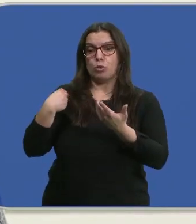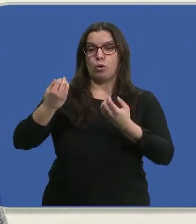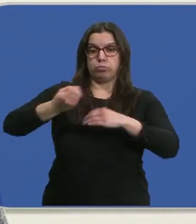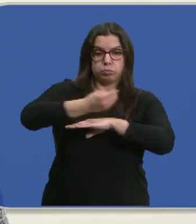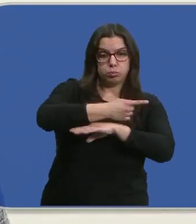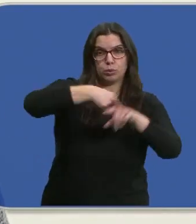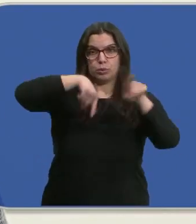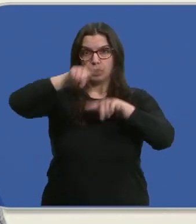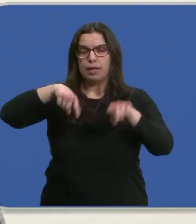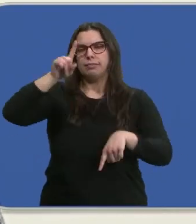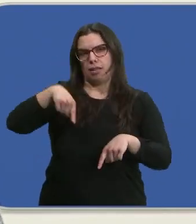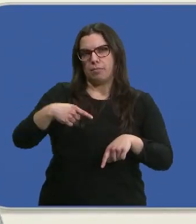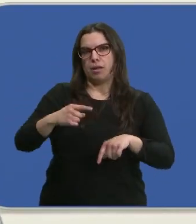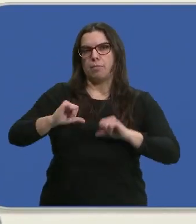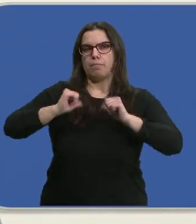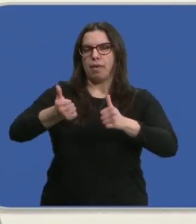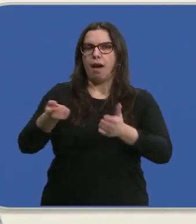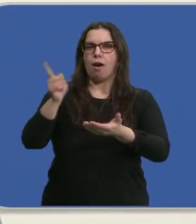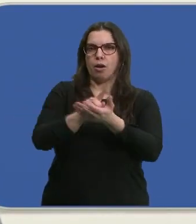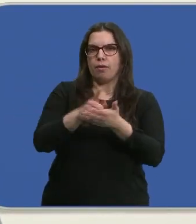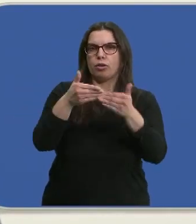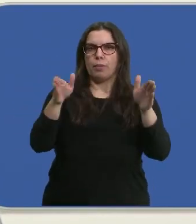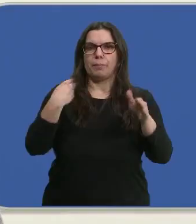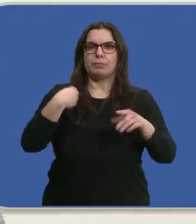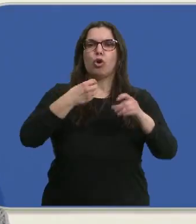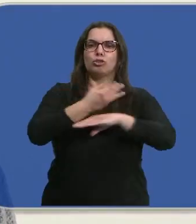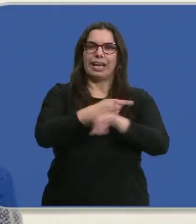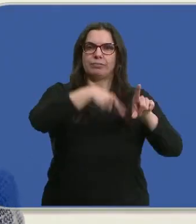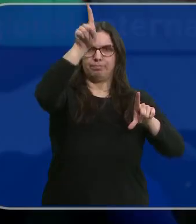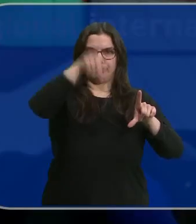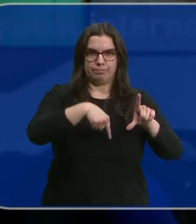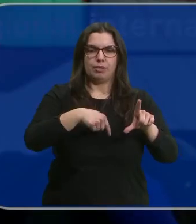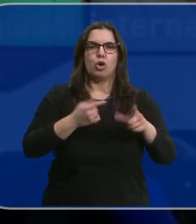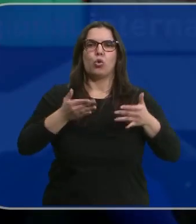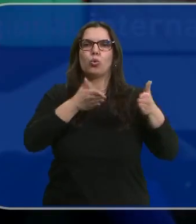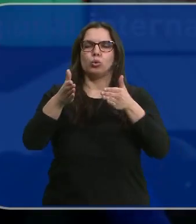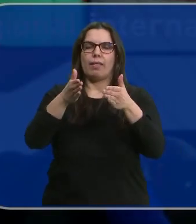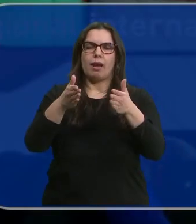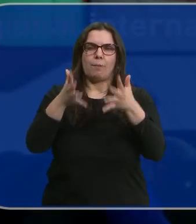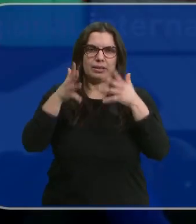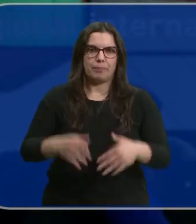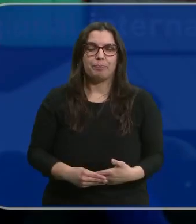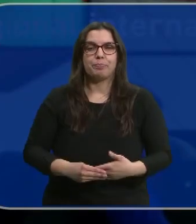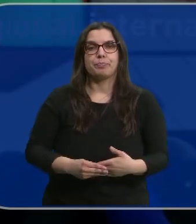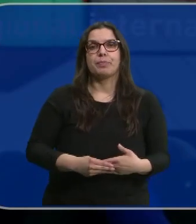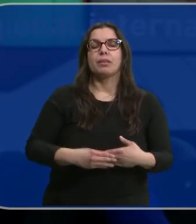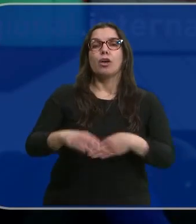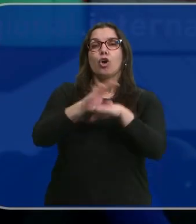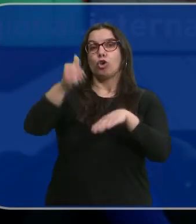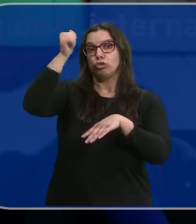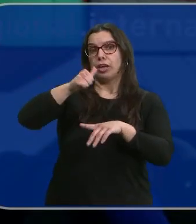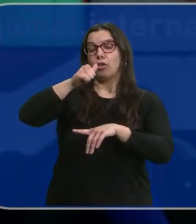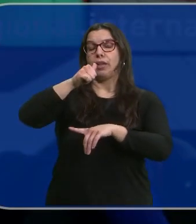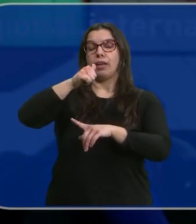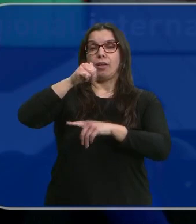conexiones la puesta en servicio, la reapertura de la Ruta de la Plata. Juan Carlos Suárez Quiñones se ha referido a la tensión que hay